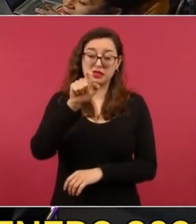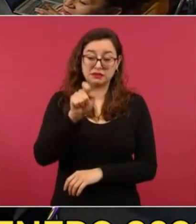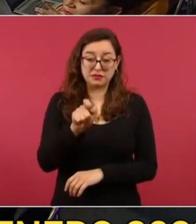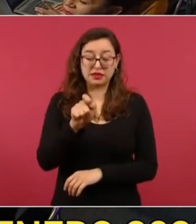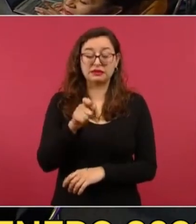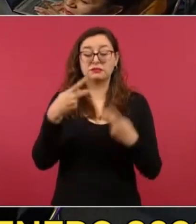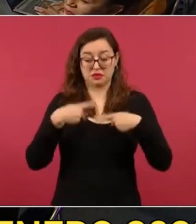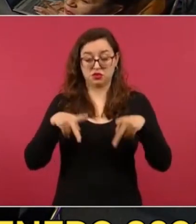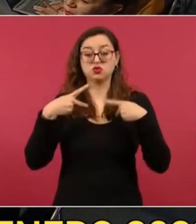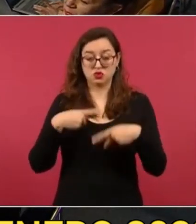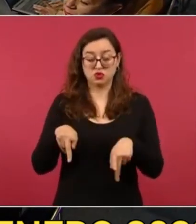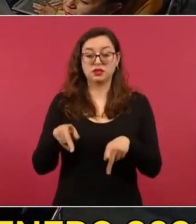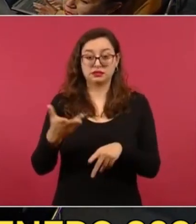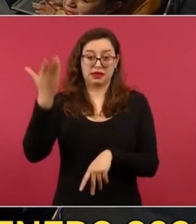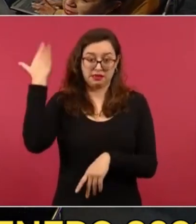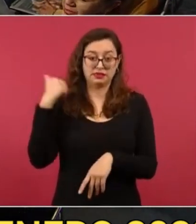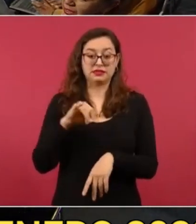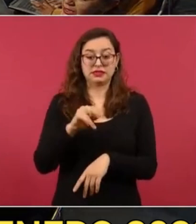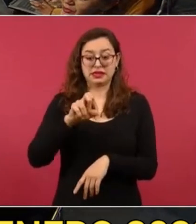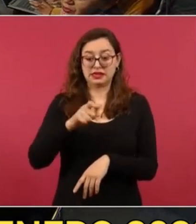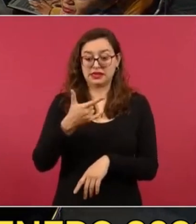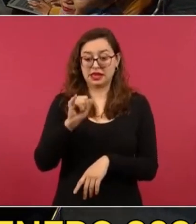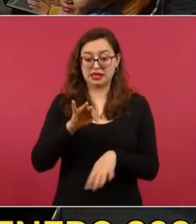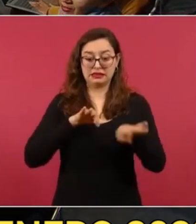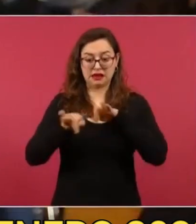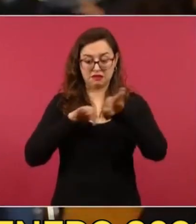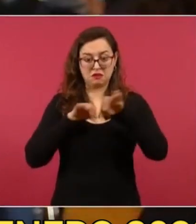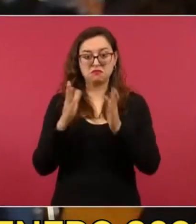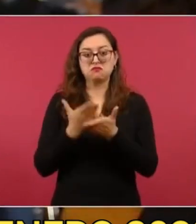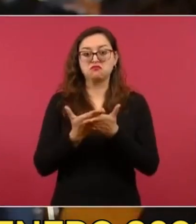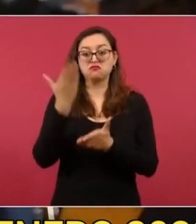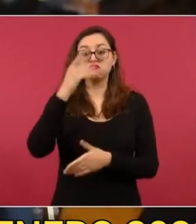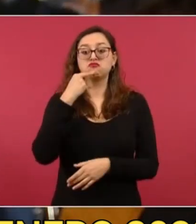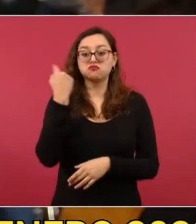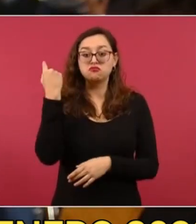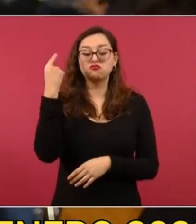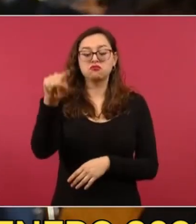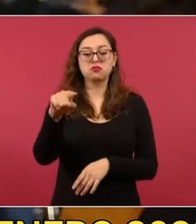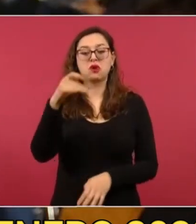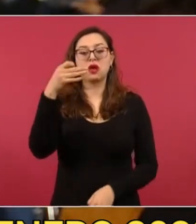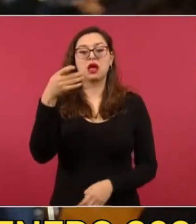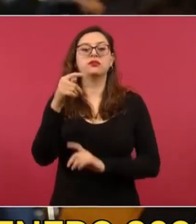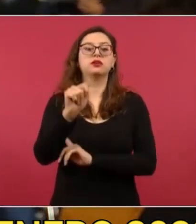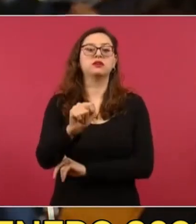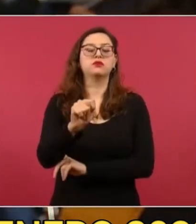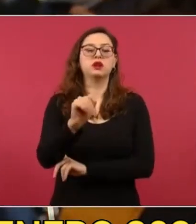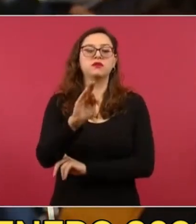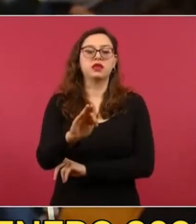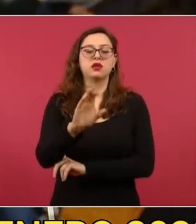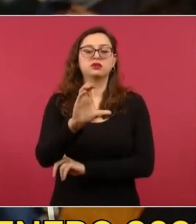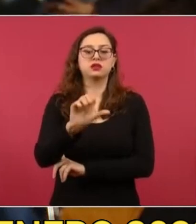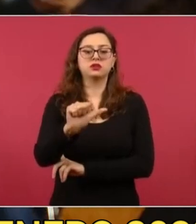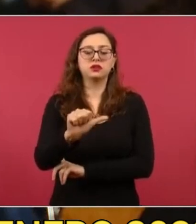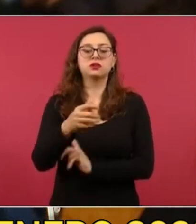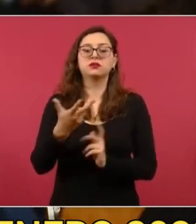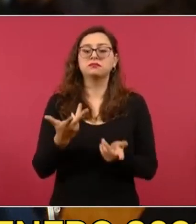120 son los trabajadores que interpusieron demandas en tiempo y forma ante el Tribunal Federal de Conciliación y Arbitraje,